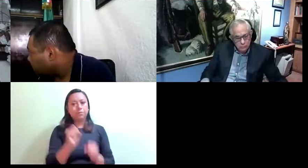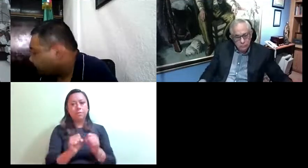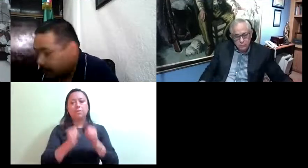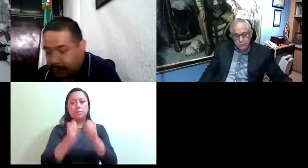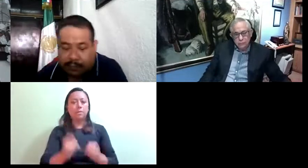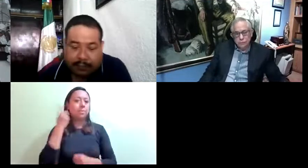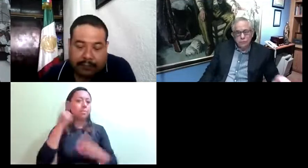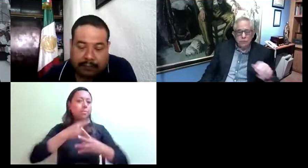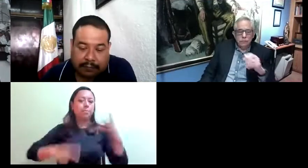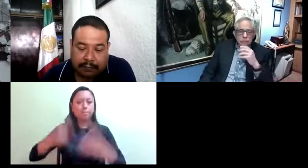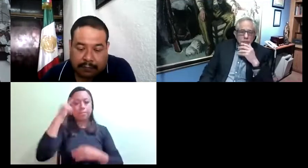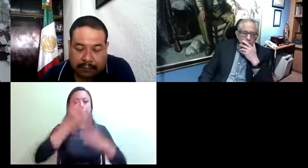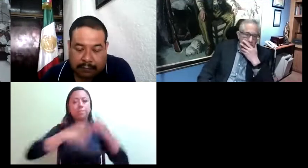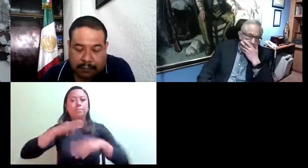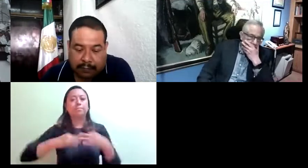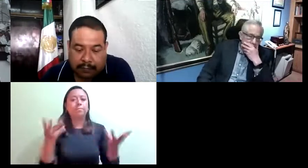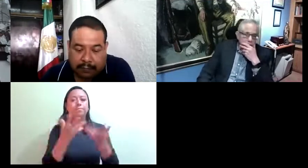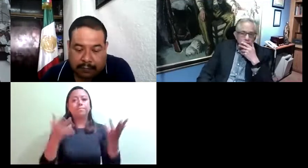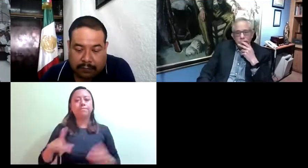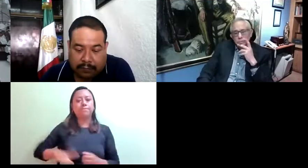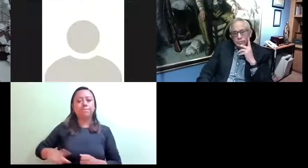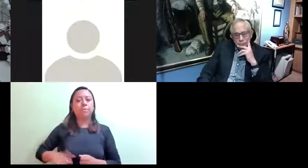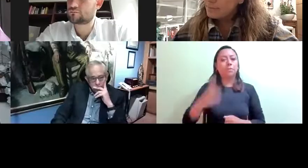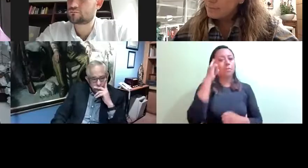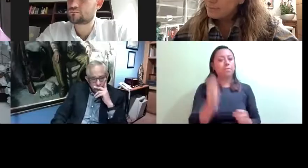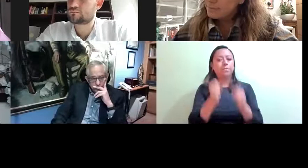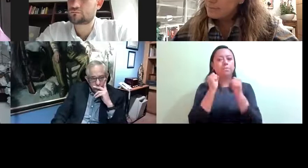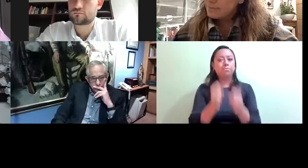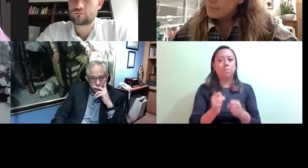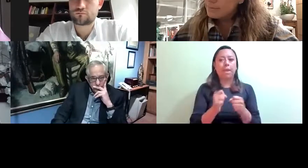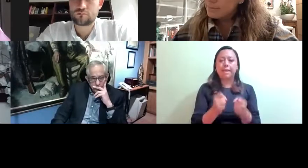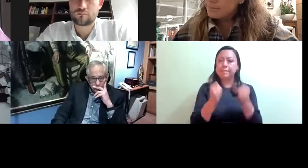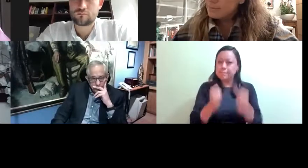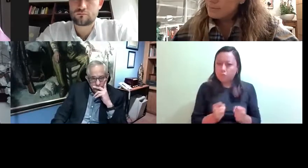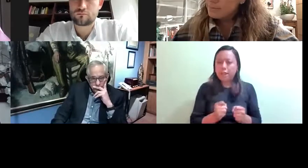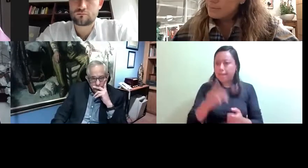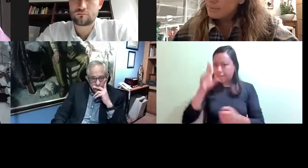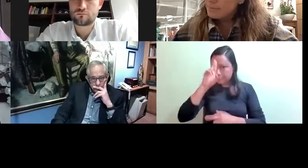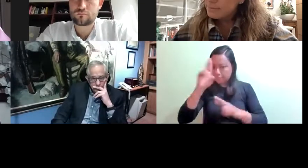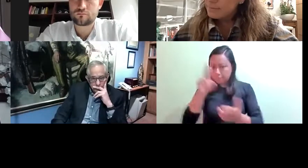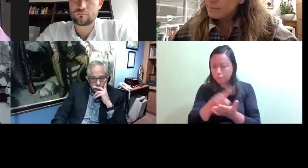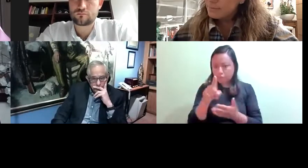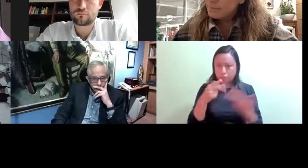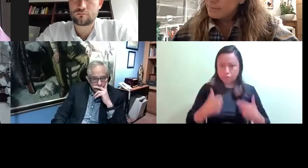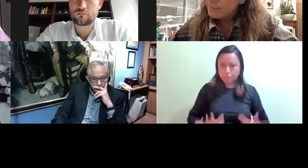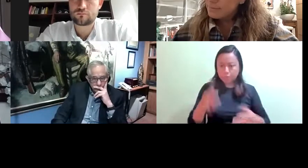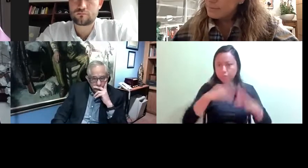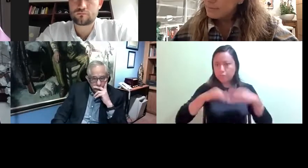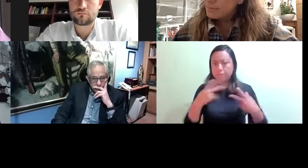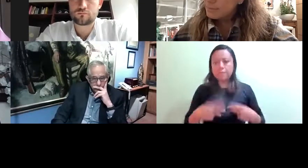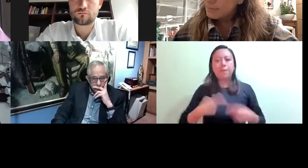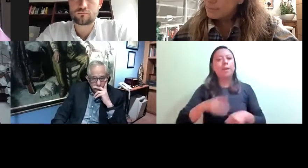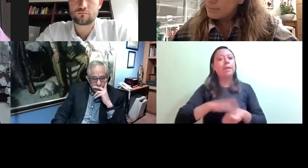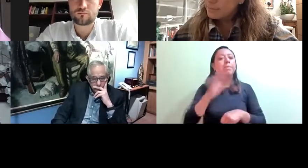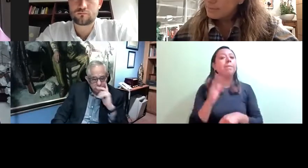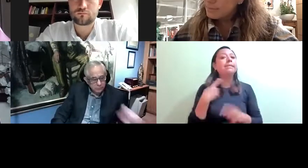acciones gubernamentales para favorecer y garantizar el respeto de los derechos humanos de todas las personas, principalmente de los grupos vulnerables